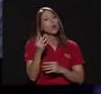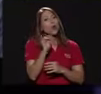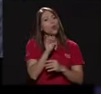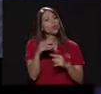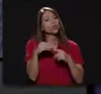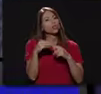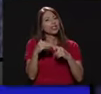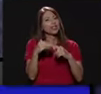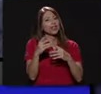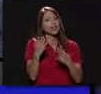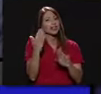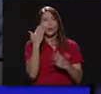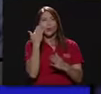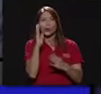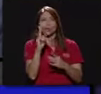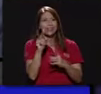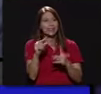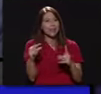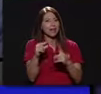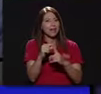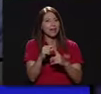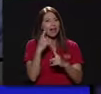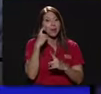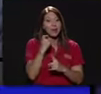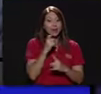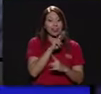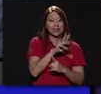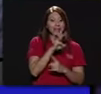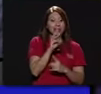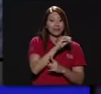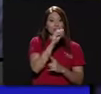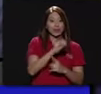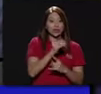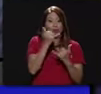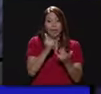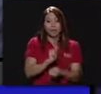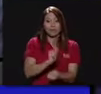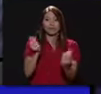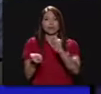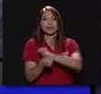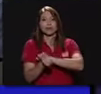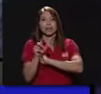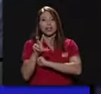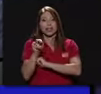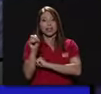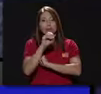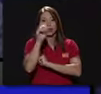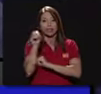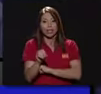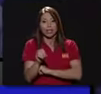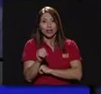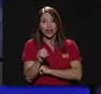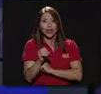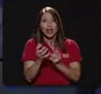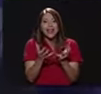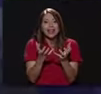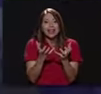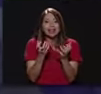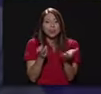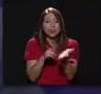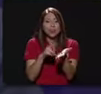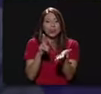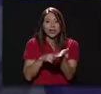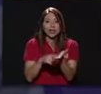Catalogarlo como significativo, no sé si esa es la palabra, porque está pasando de un 26 a un 30% la intención de